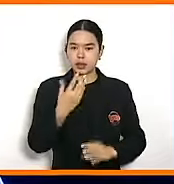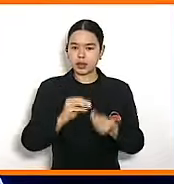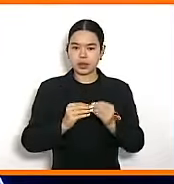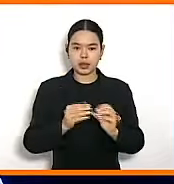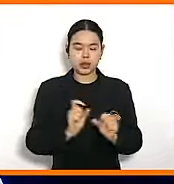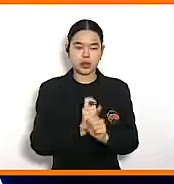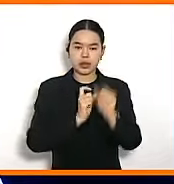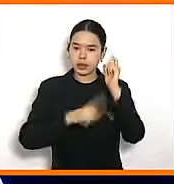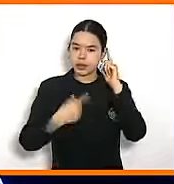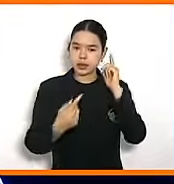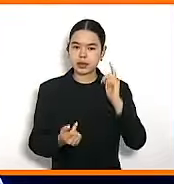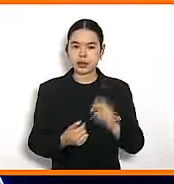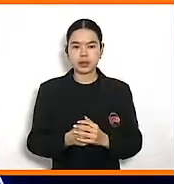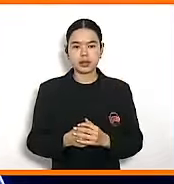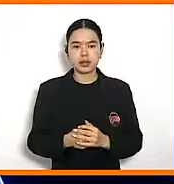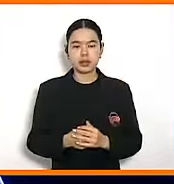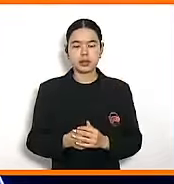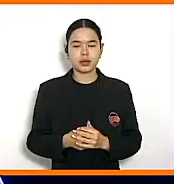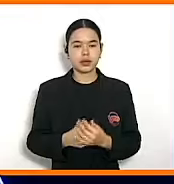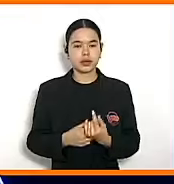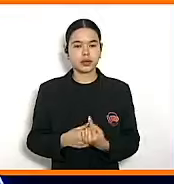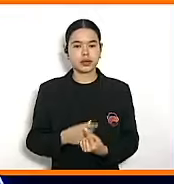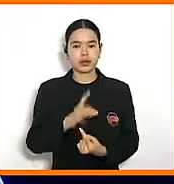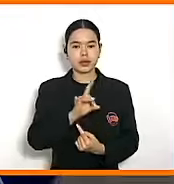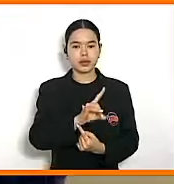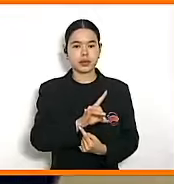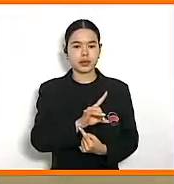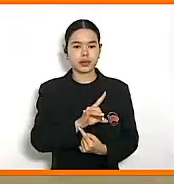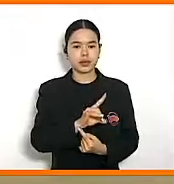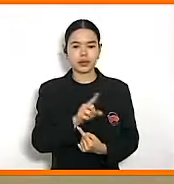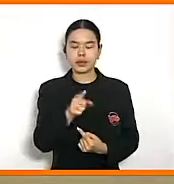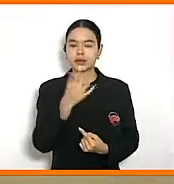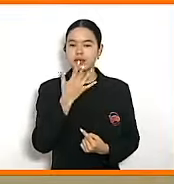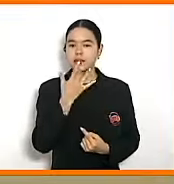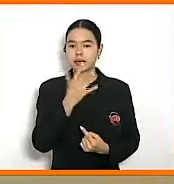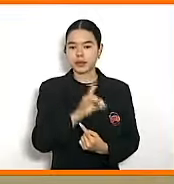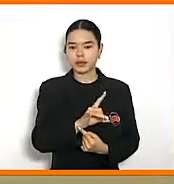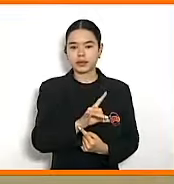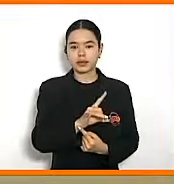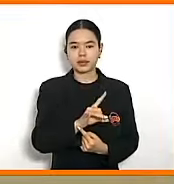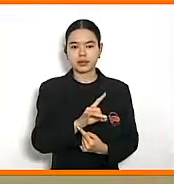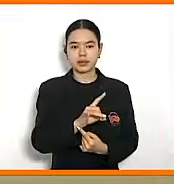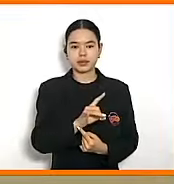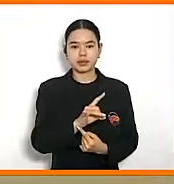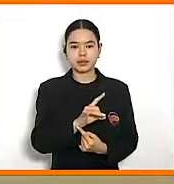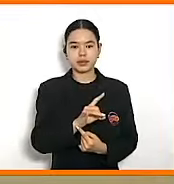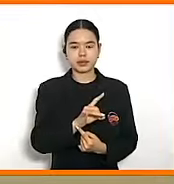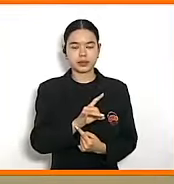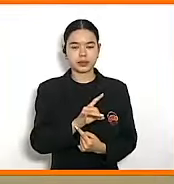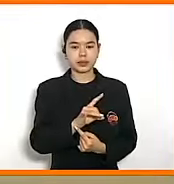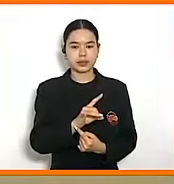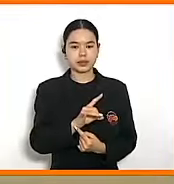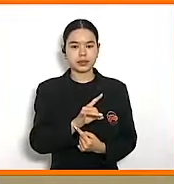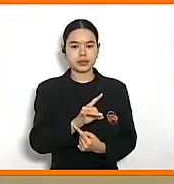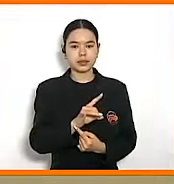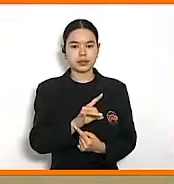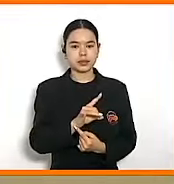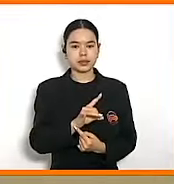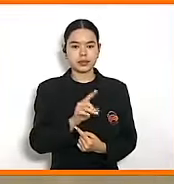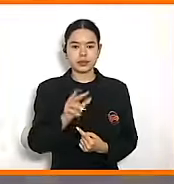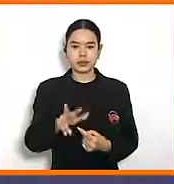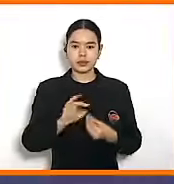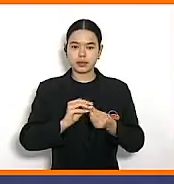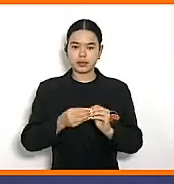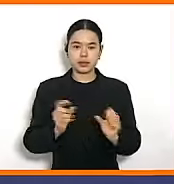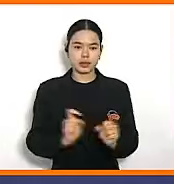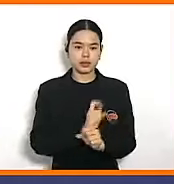Diaria, y este es el 8. Si sos jugador de la línea del 8, el segundo dígito es el 3.